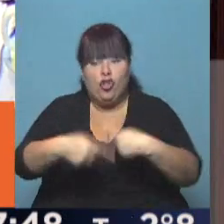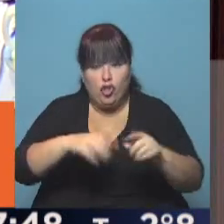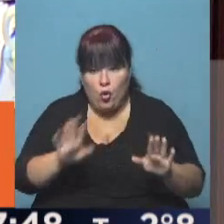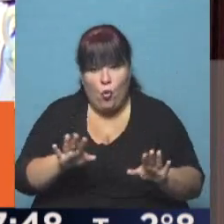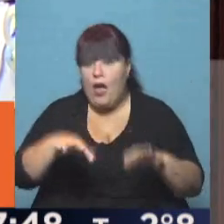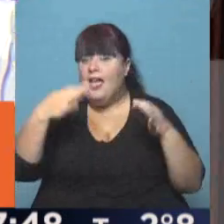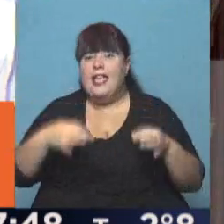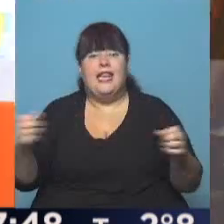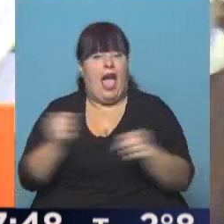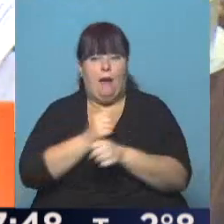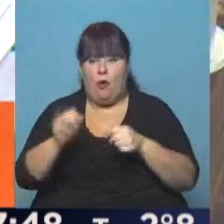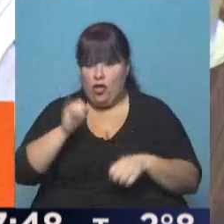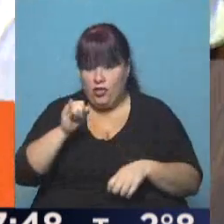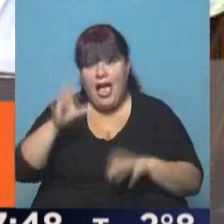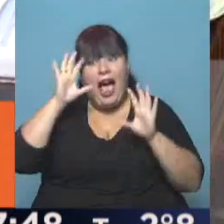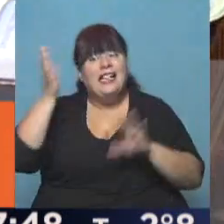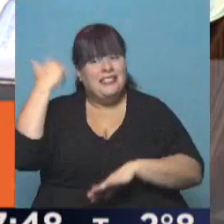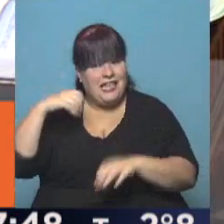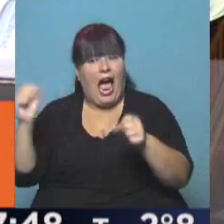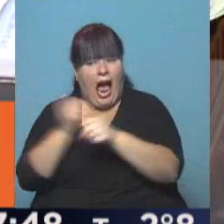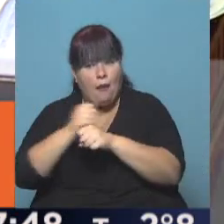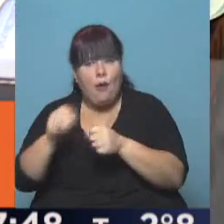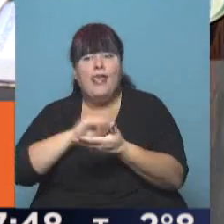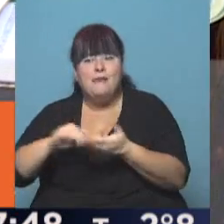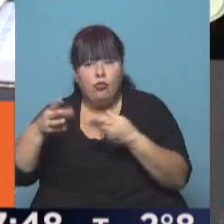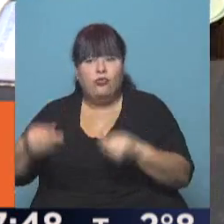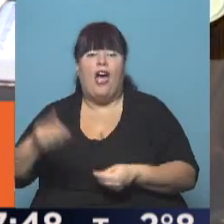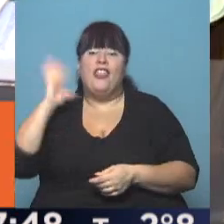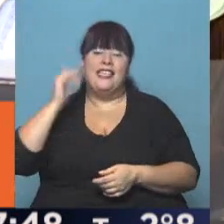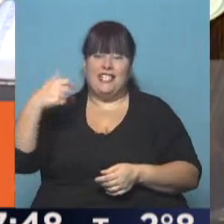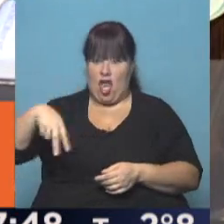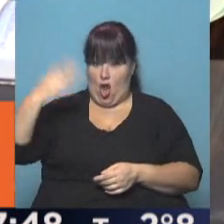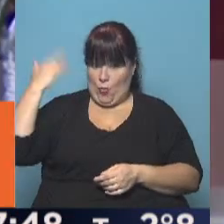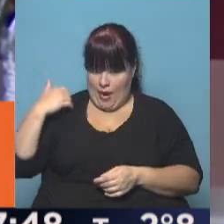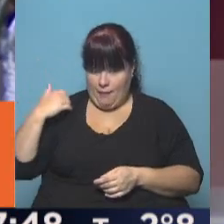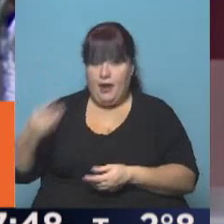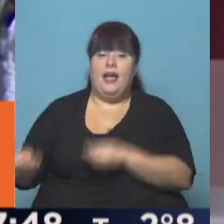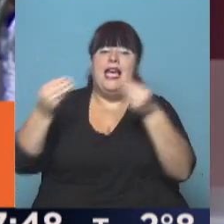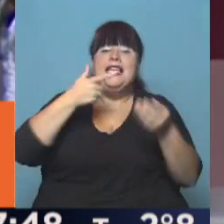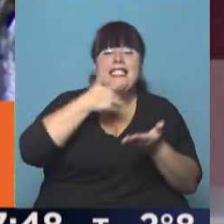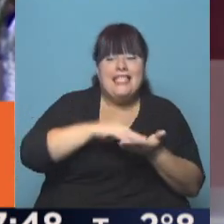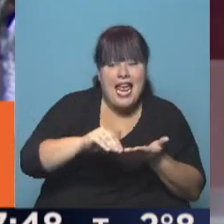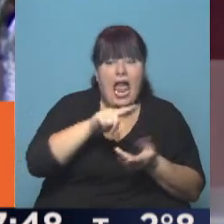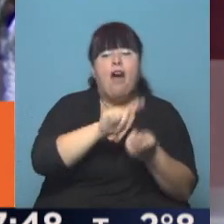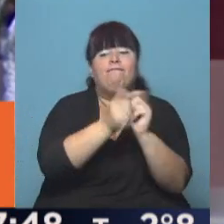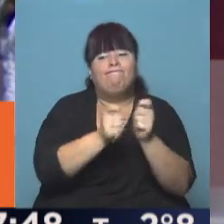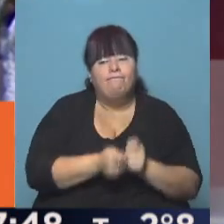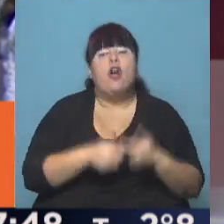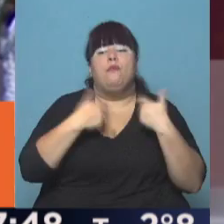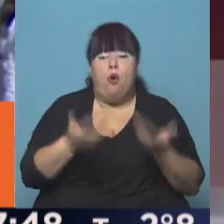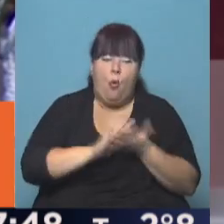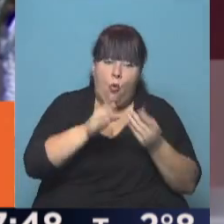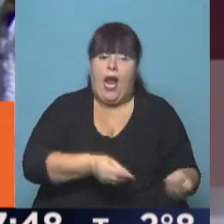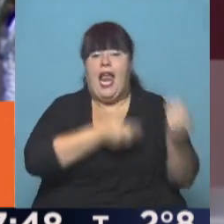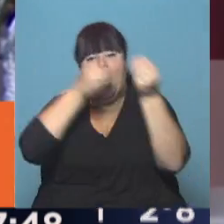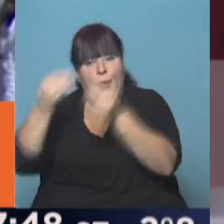y que sea aprobado. Recordemos que ya fue sancionado por diputados el 16 de noviembre, pasó al Senado, recibió modificaciones y ahora